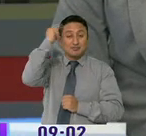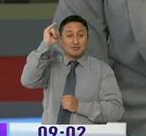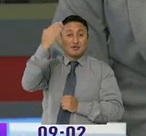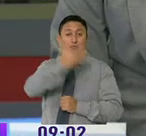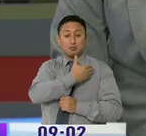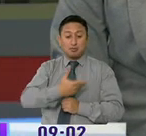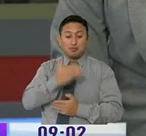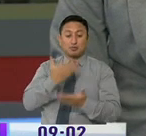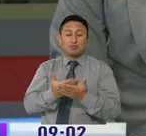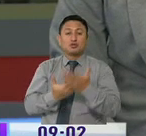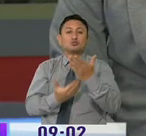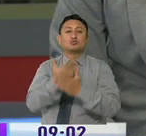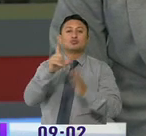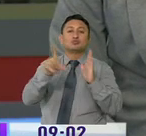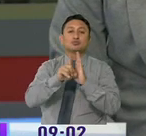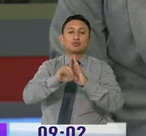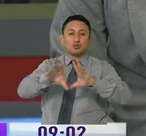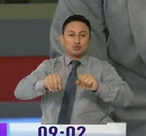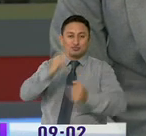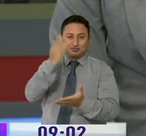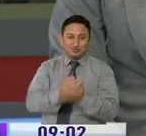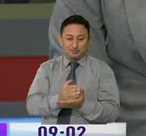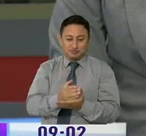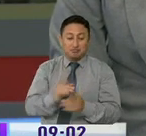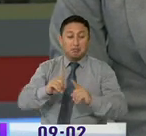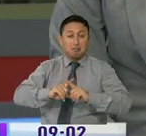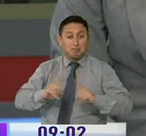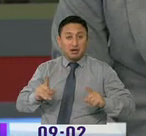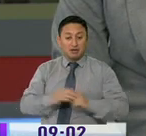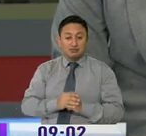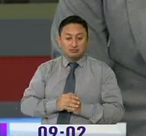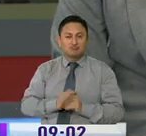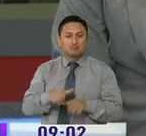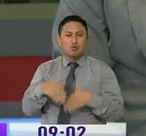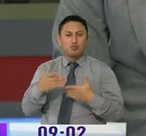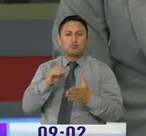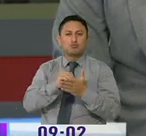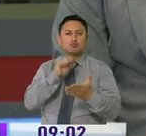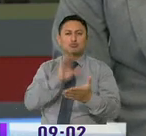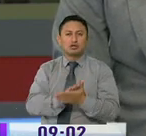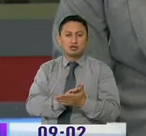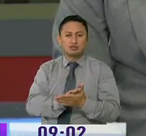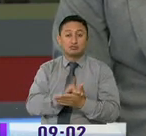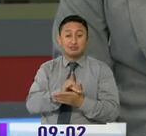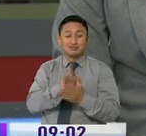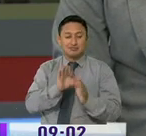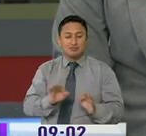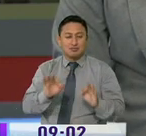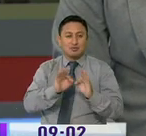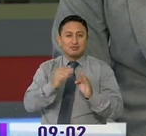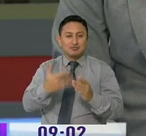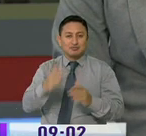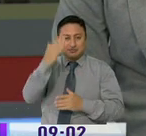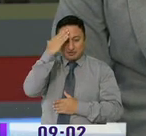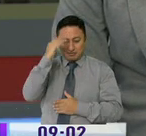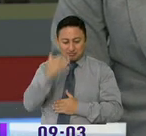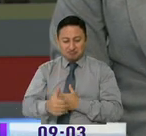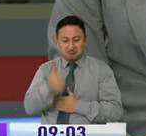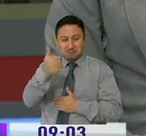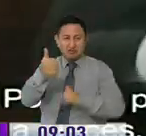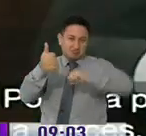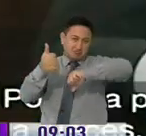gubernamental de proponer una nueva ley anticorrupción. Sin embargo, cómo se aplica esta normativa es fundamental para determinar su eficacia.